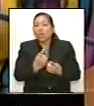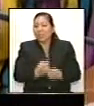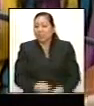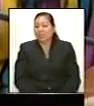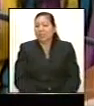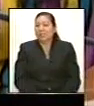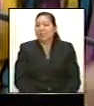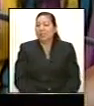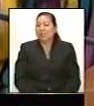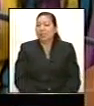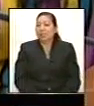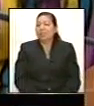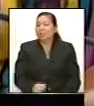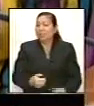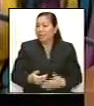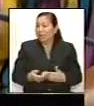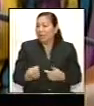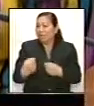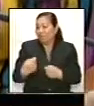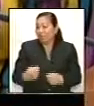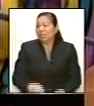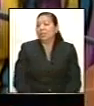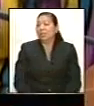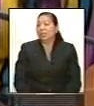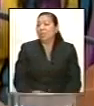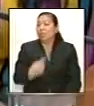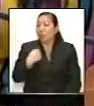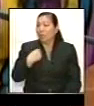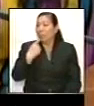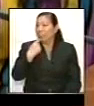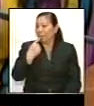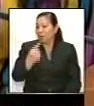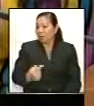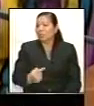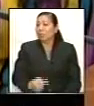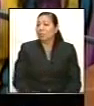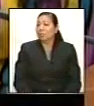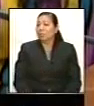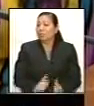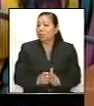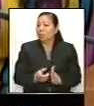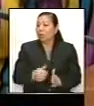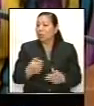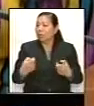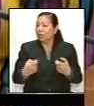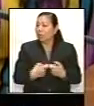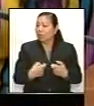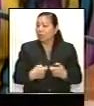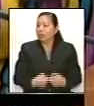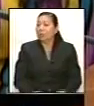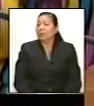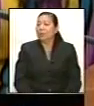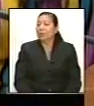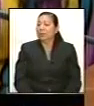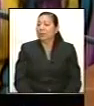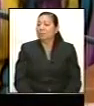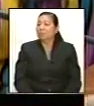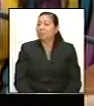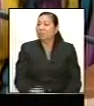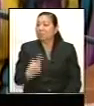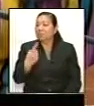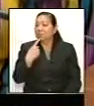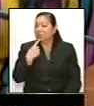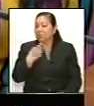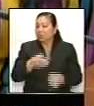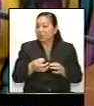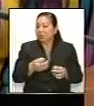que si sigue molestándome yo lo voy a denunciar. Al minuto me dio otro correo diciendo, qué paranoica que eres, yo te lo